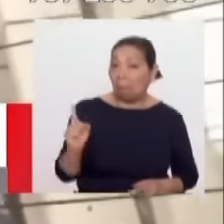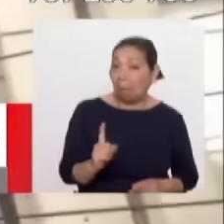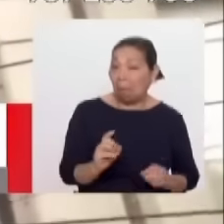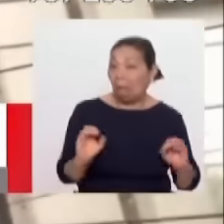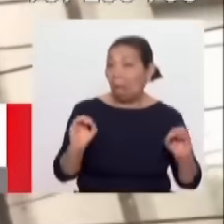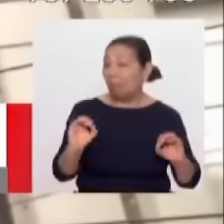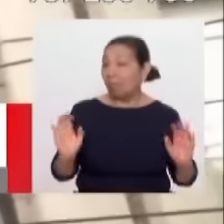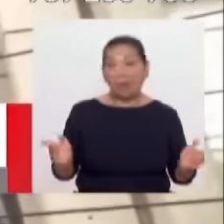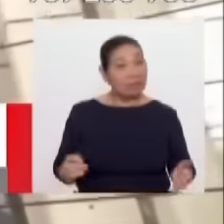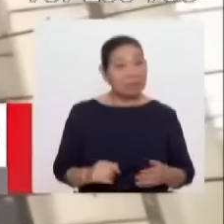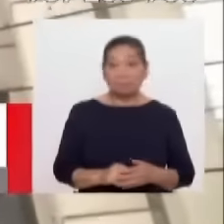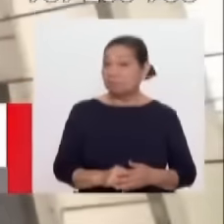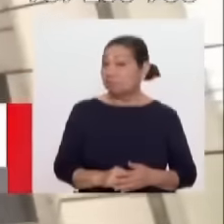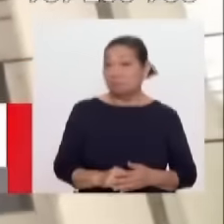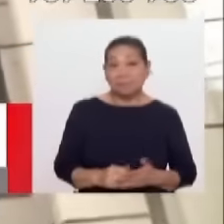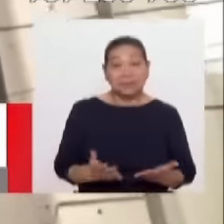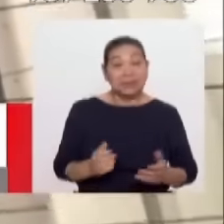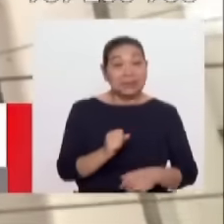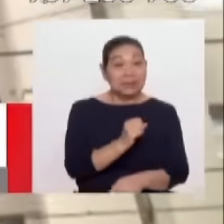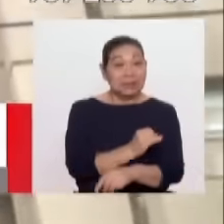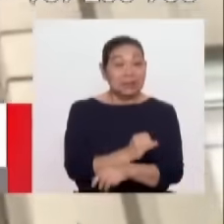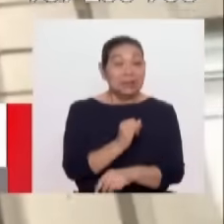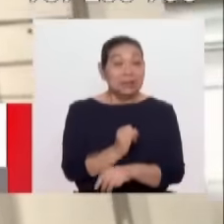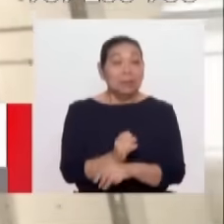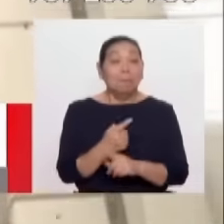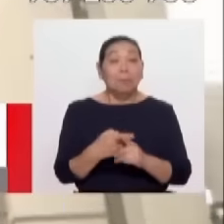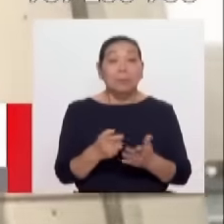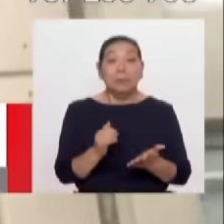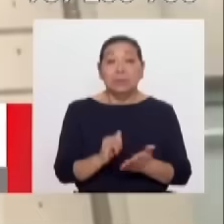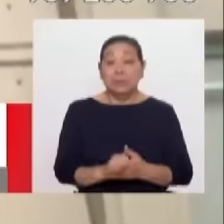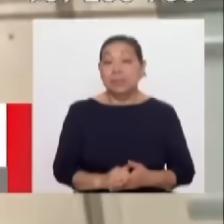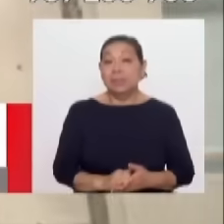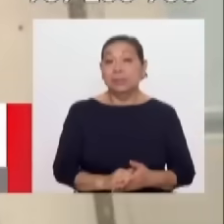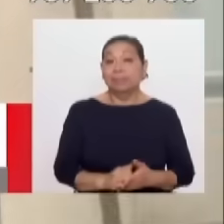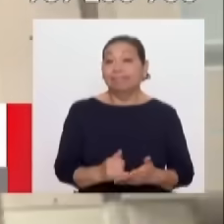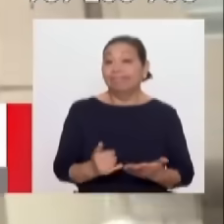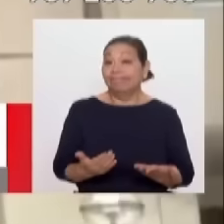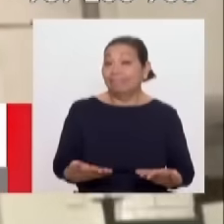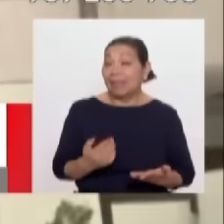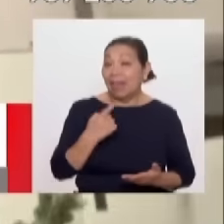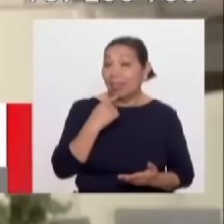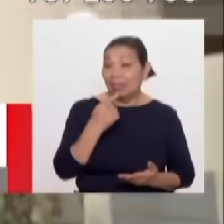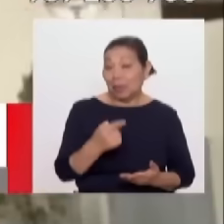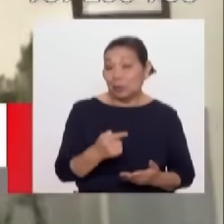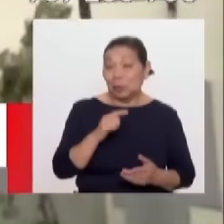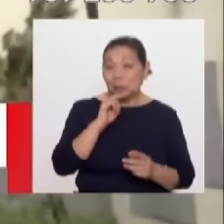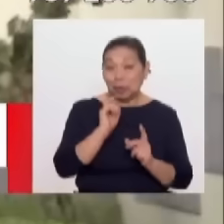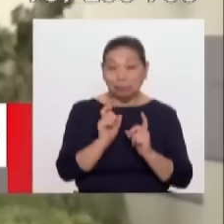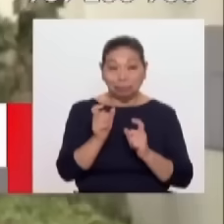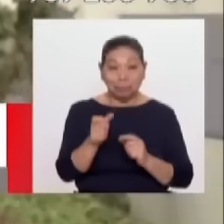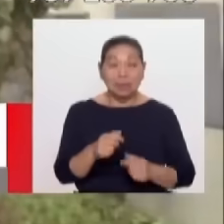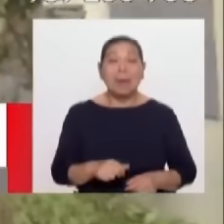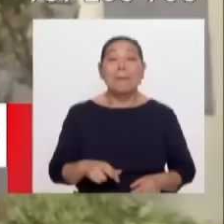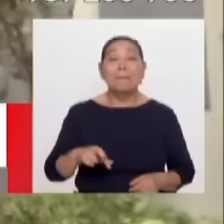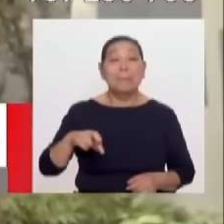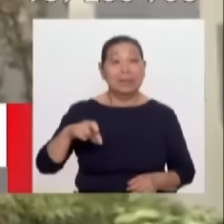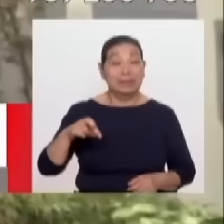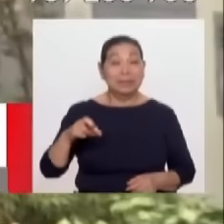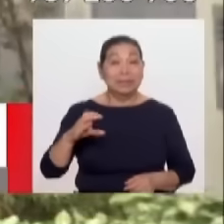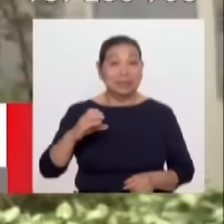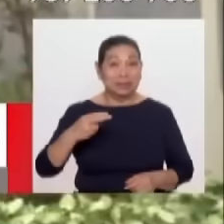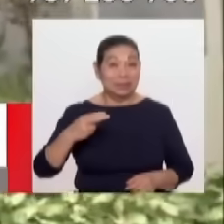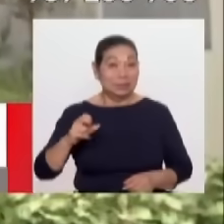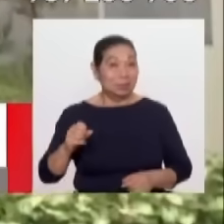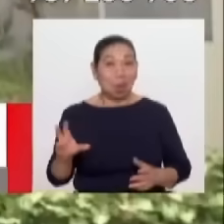hasta esta zona del distrito San Isidrino, por lo que la situación que denunció la parlamentaria Patricia Chirinos hasta